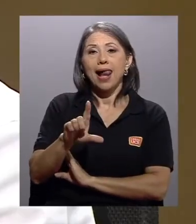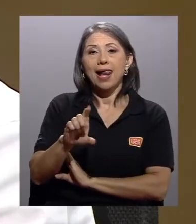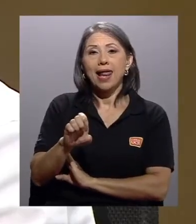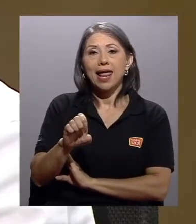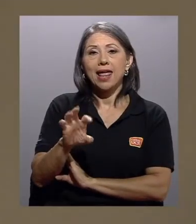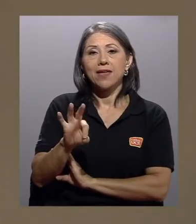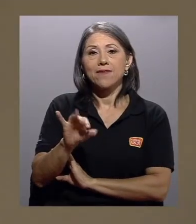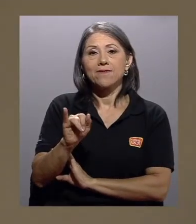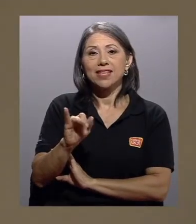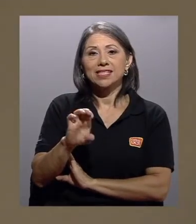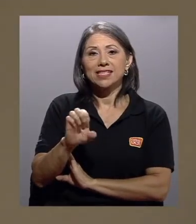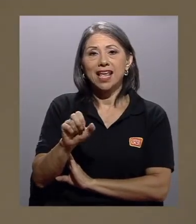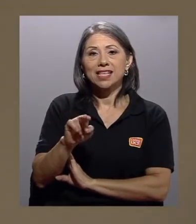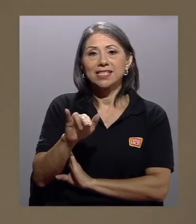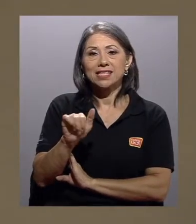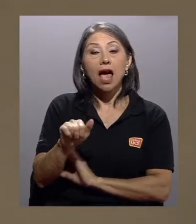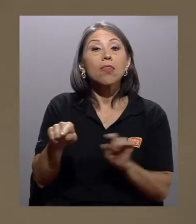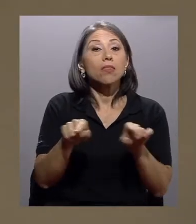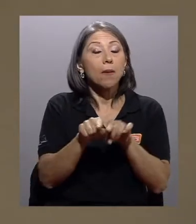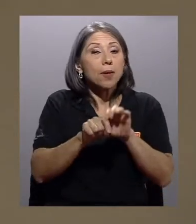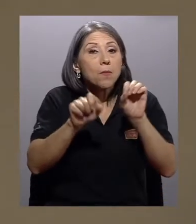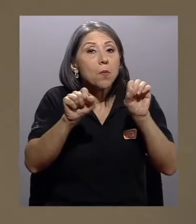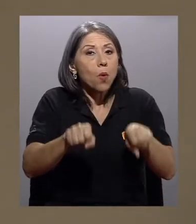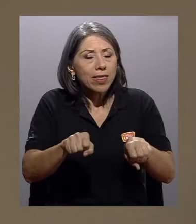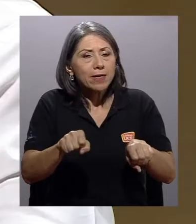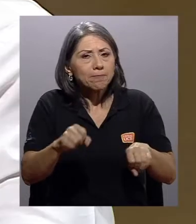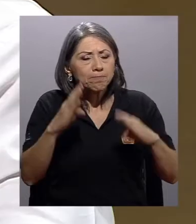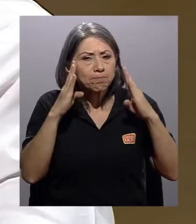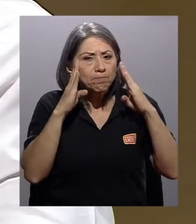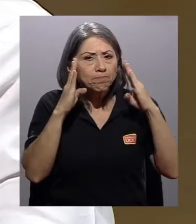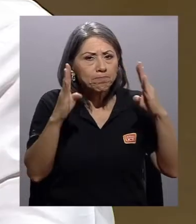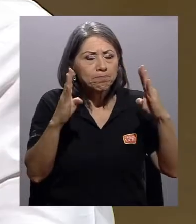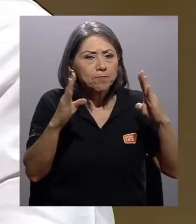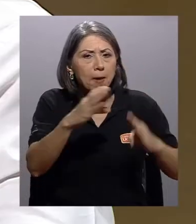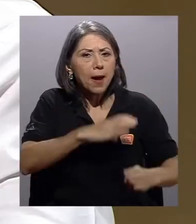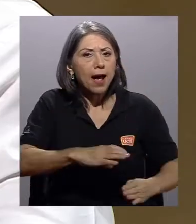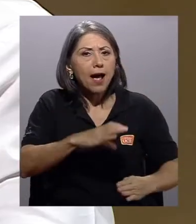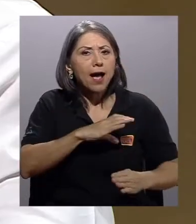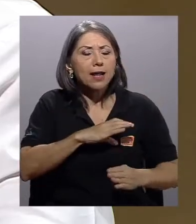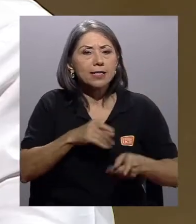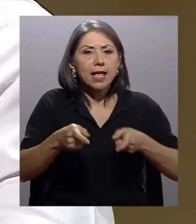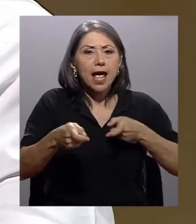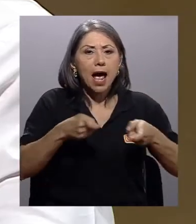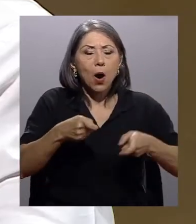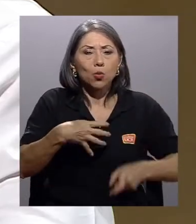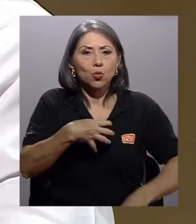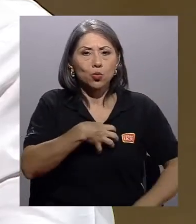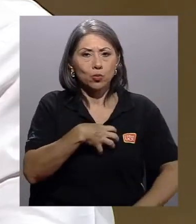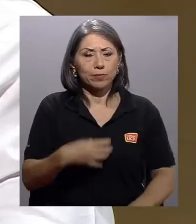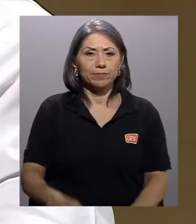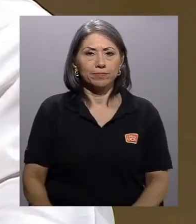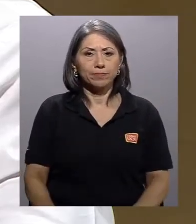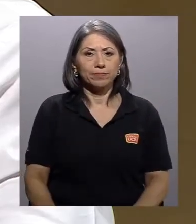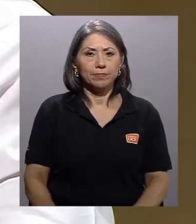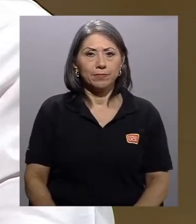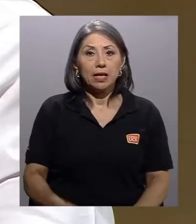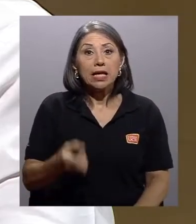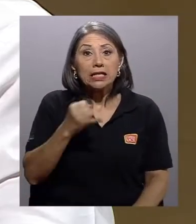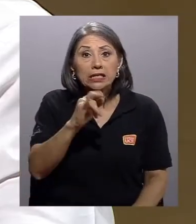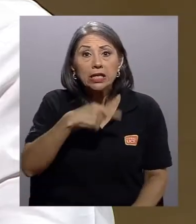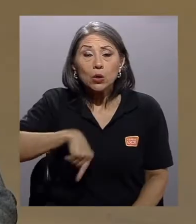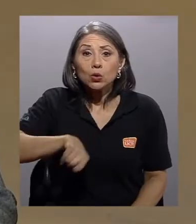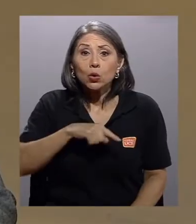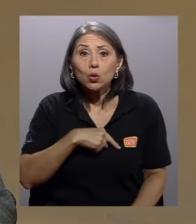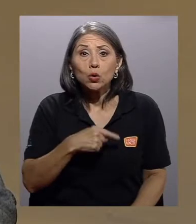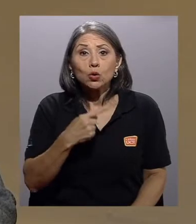en cuenta incluso factores de autonomía, que si hacemos referencias a un